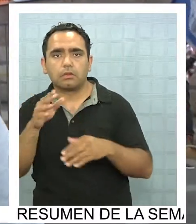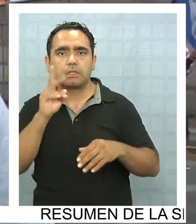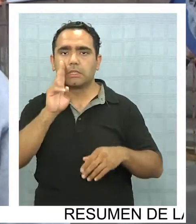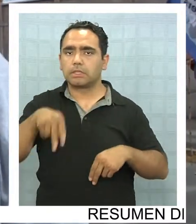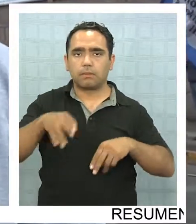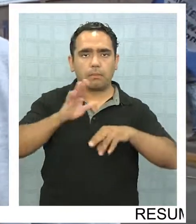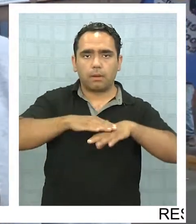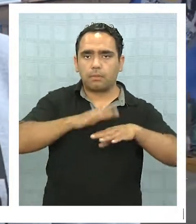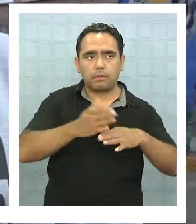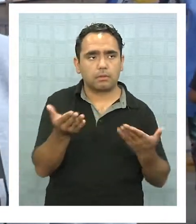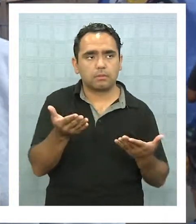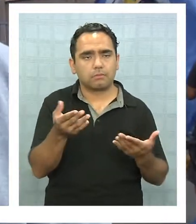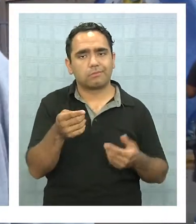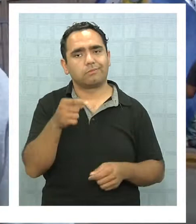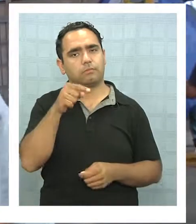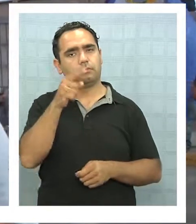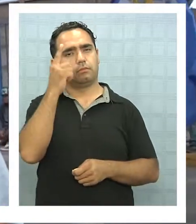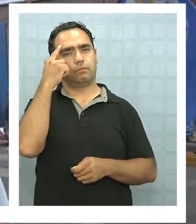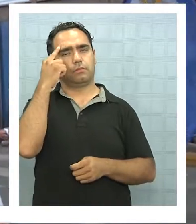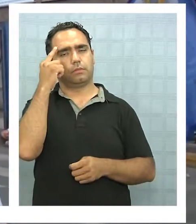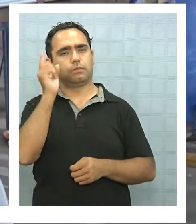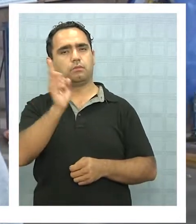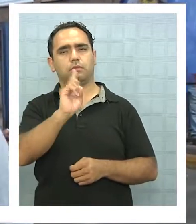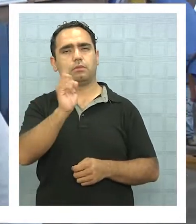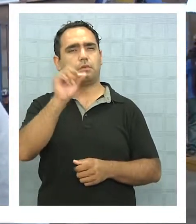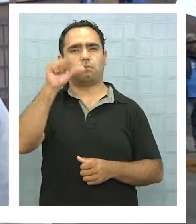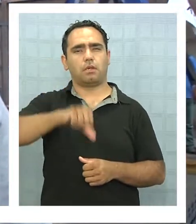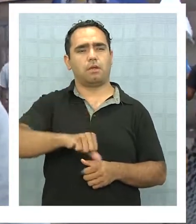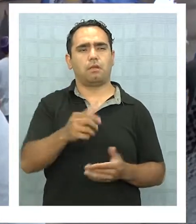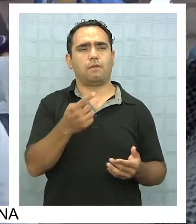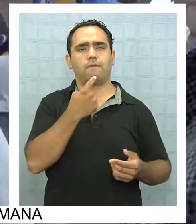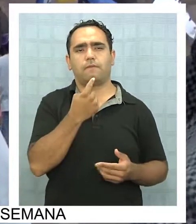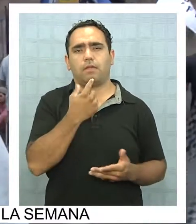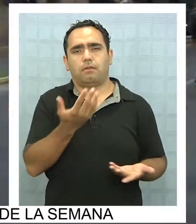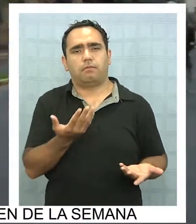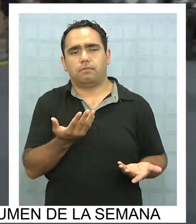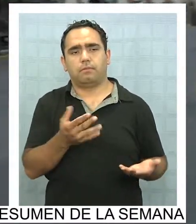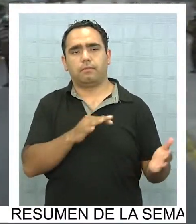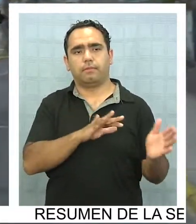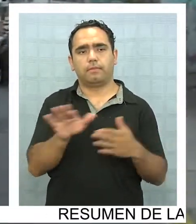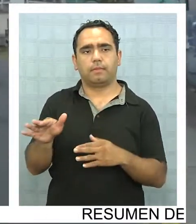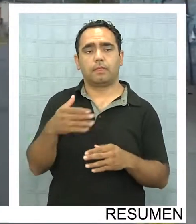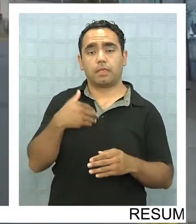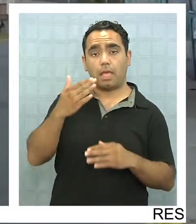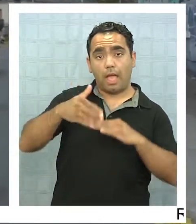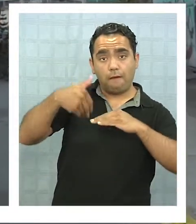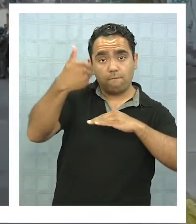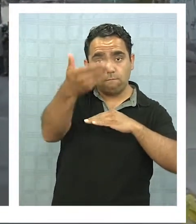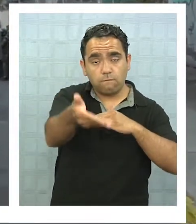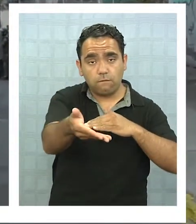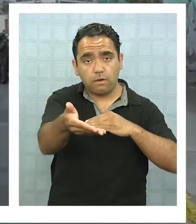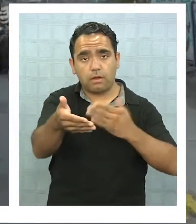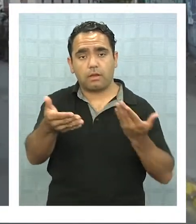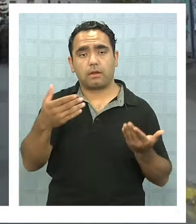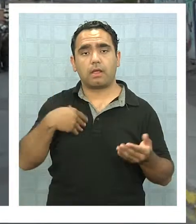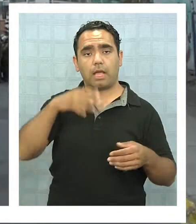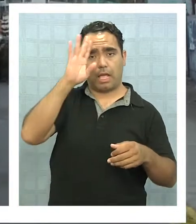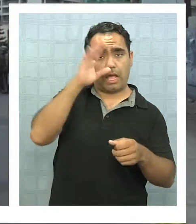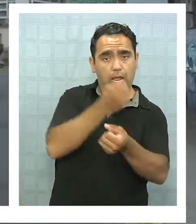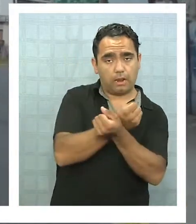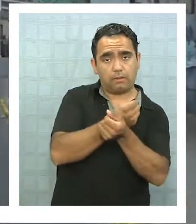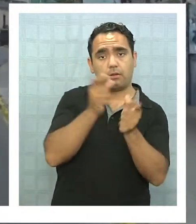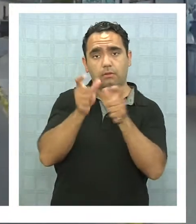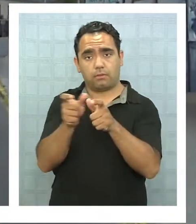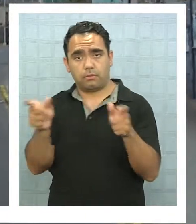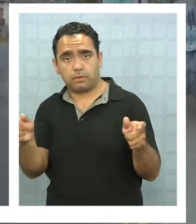sindicato ya es algo que se ve mal, pues es algo feo. Y mientras en las afueras de EPI carabineros y portuarios